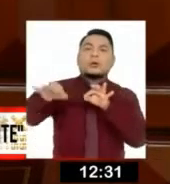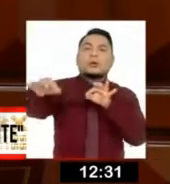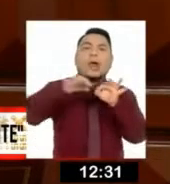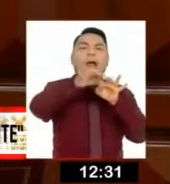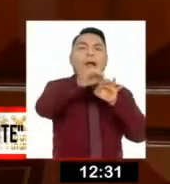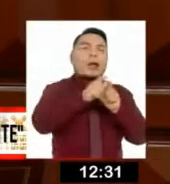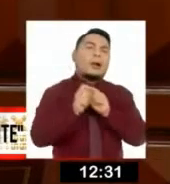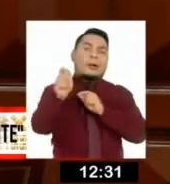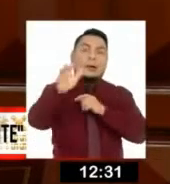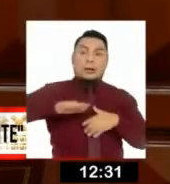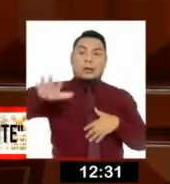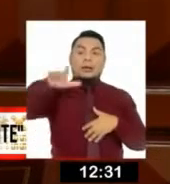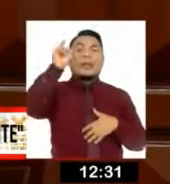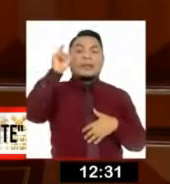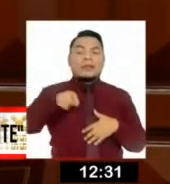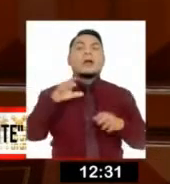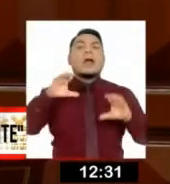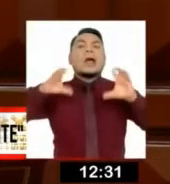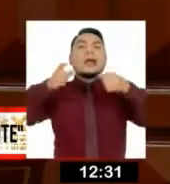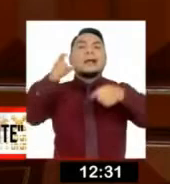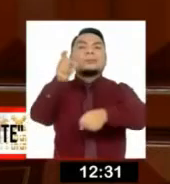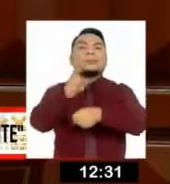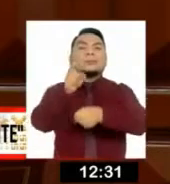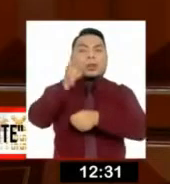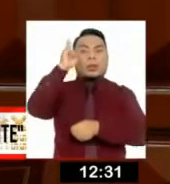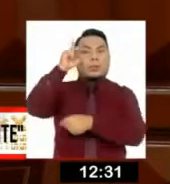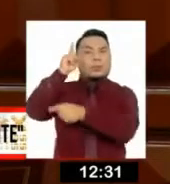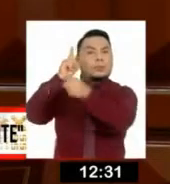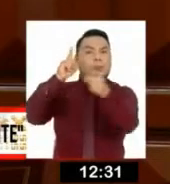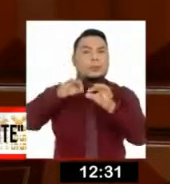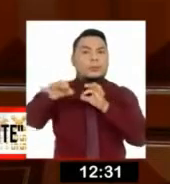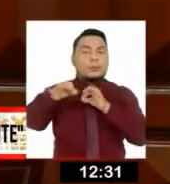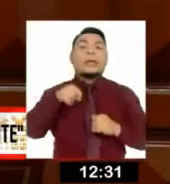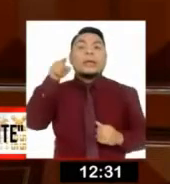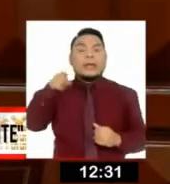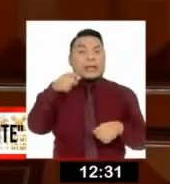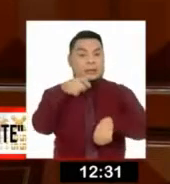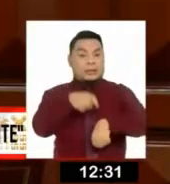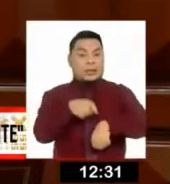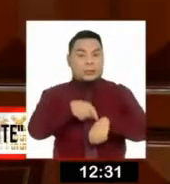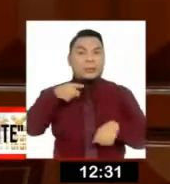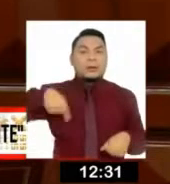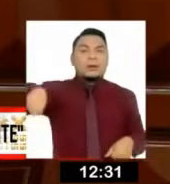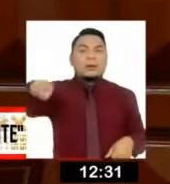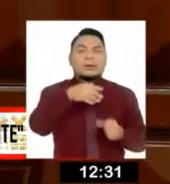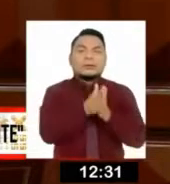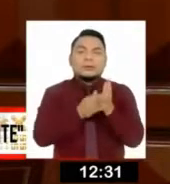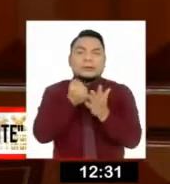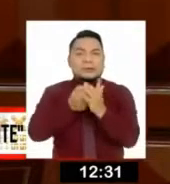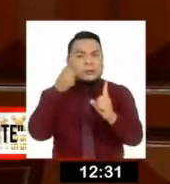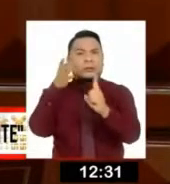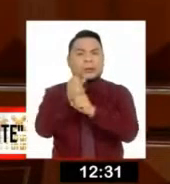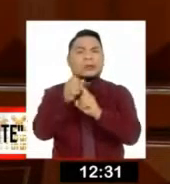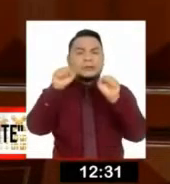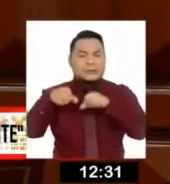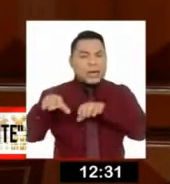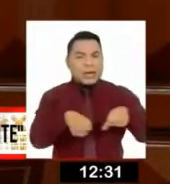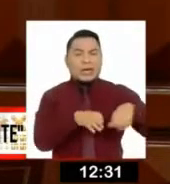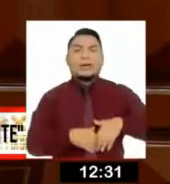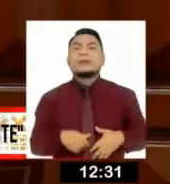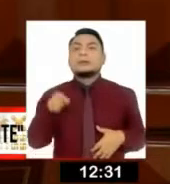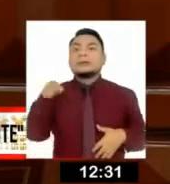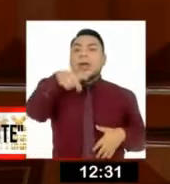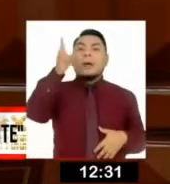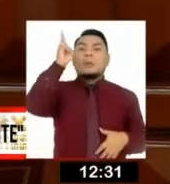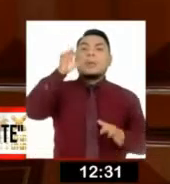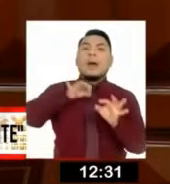centros de recursos pedagógicos para los docentes. Es tiempo que esta vieja aspiración se concrete y los